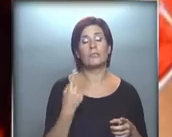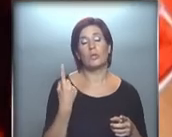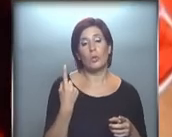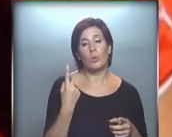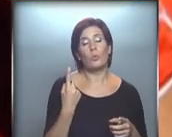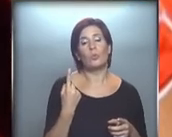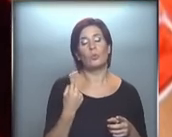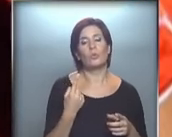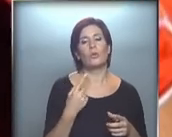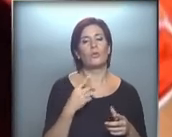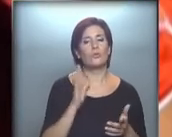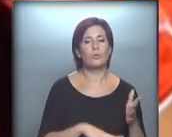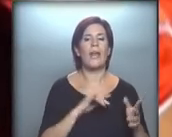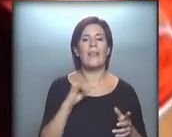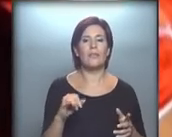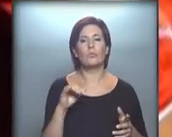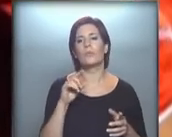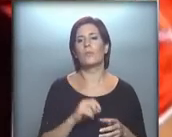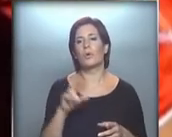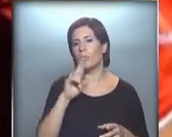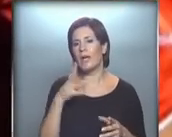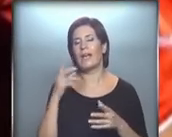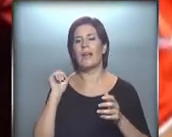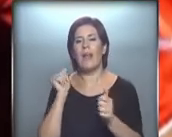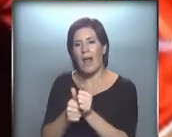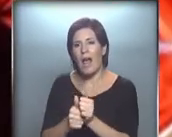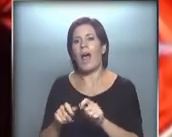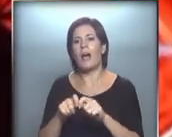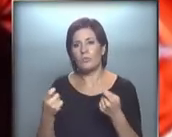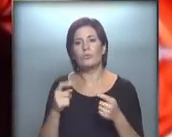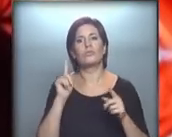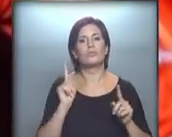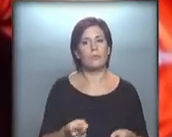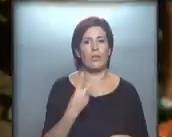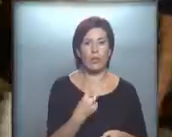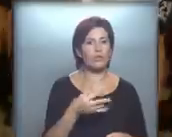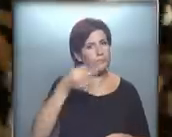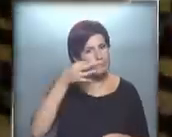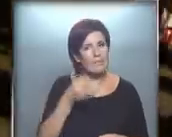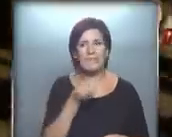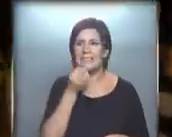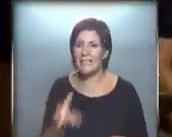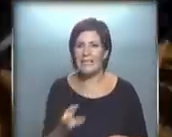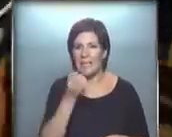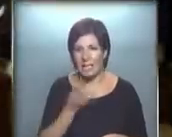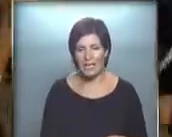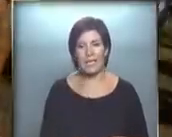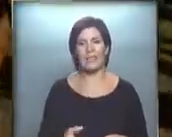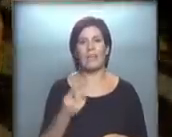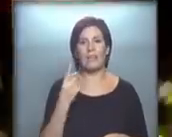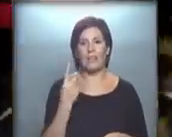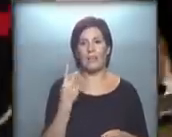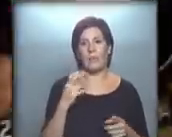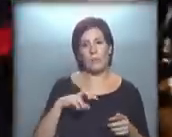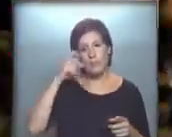particular por abuso y los otros dos que deberán declarar en la jornada de hoy como testigos estos últimos son Nicolás